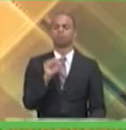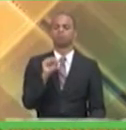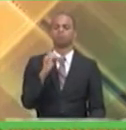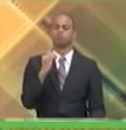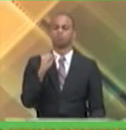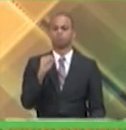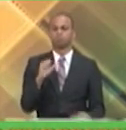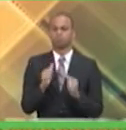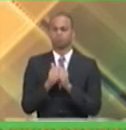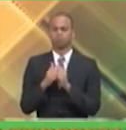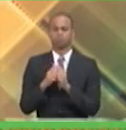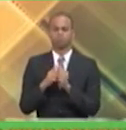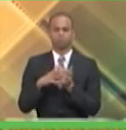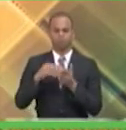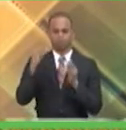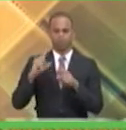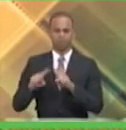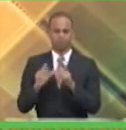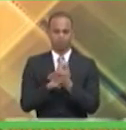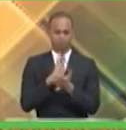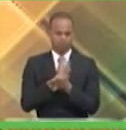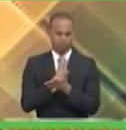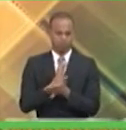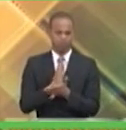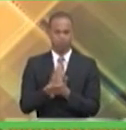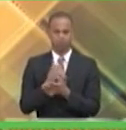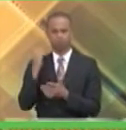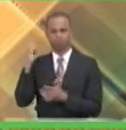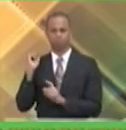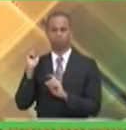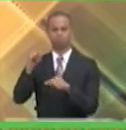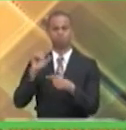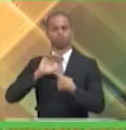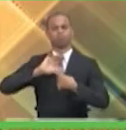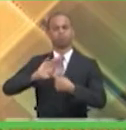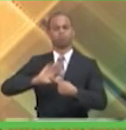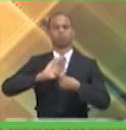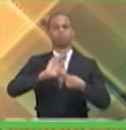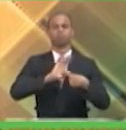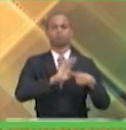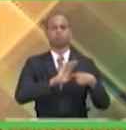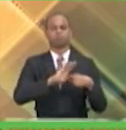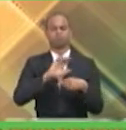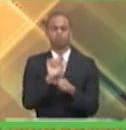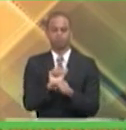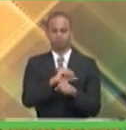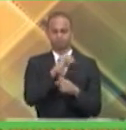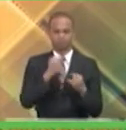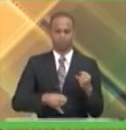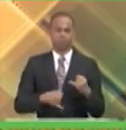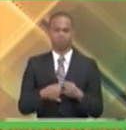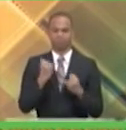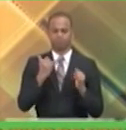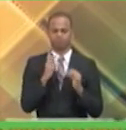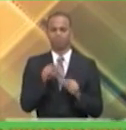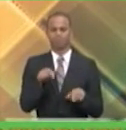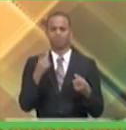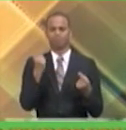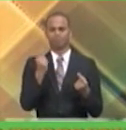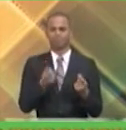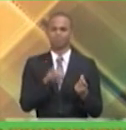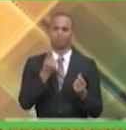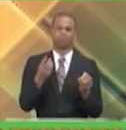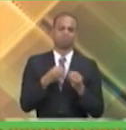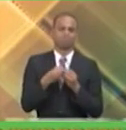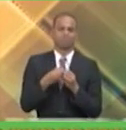con estudiantes de diferentes escuelas para entonces ser presentado ya el trabajo final. Pero esta segunda etapa es una de las